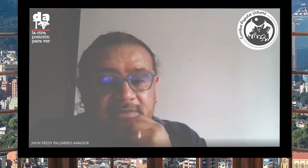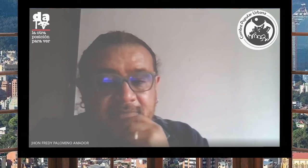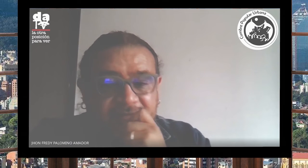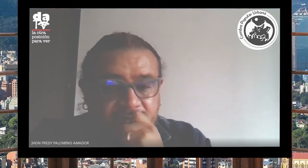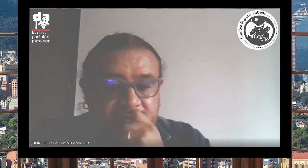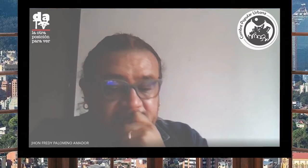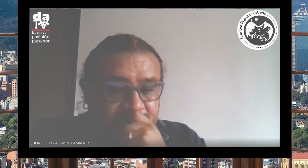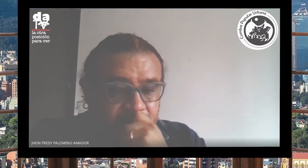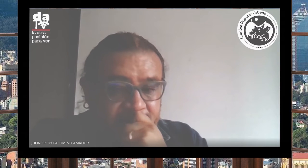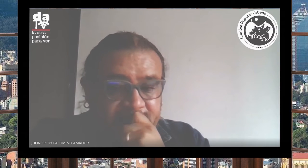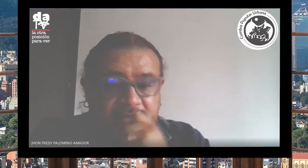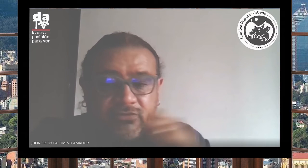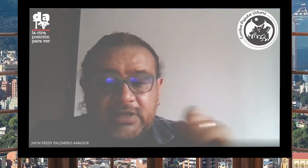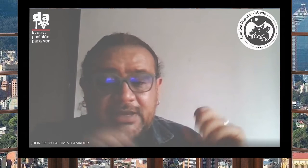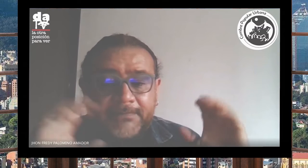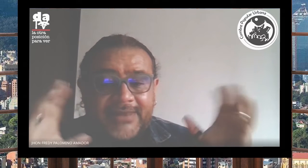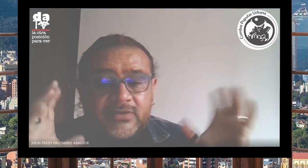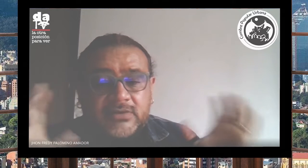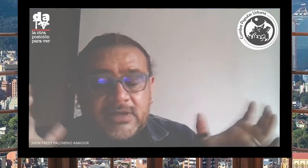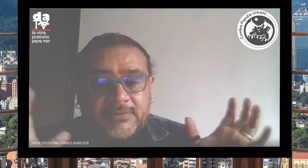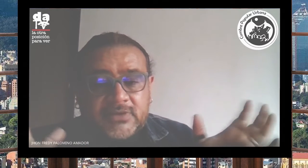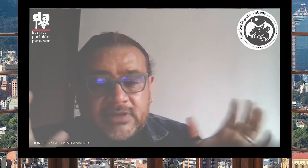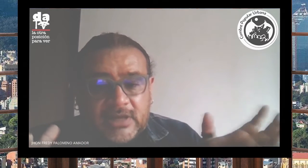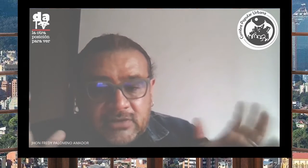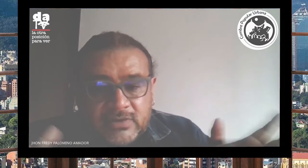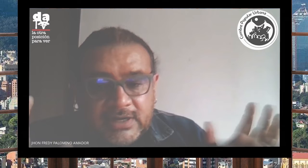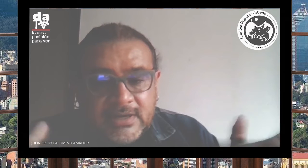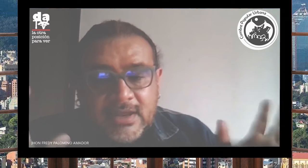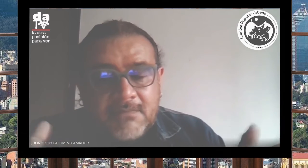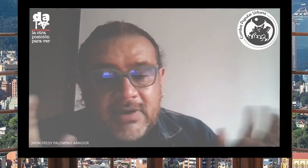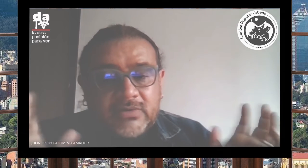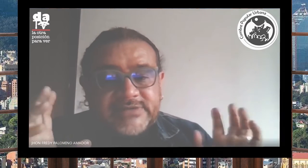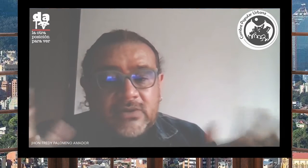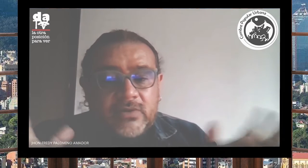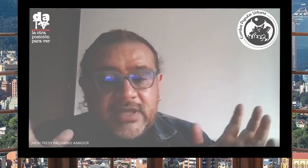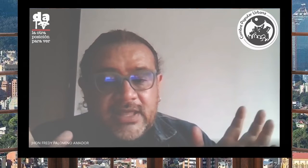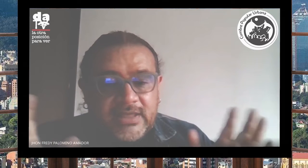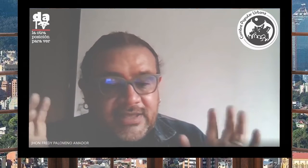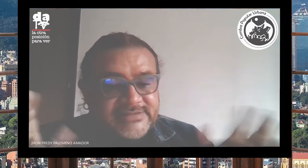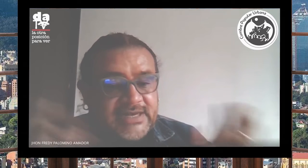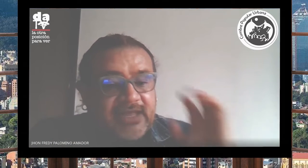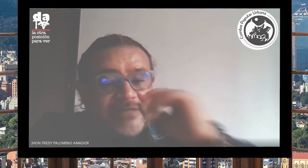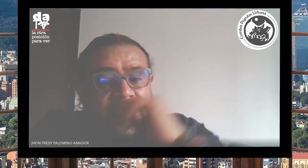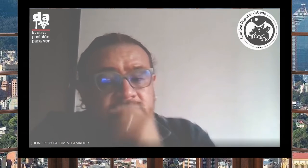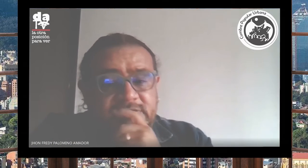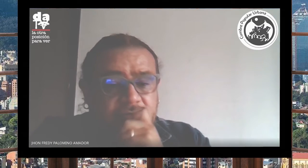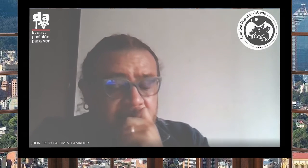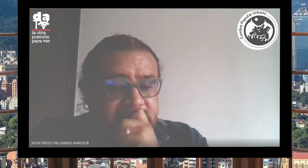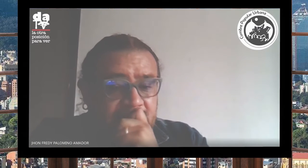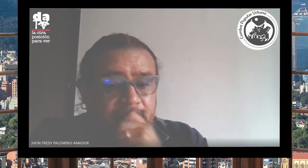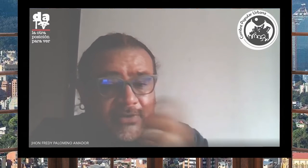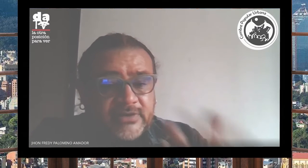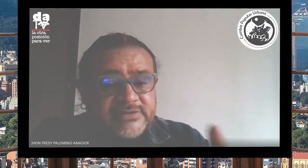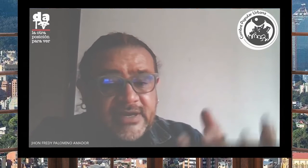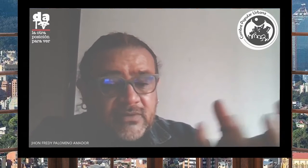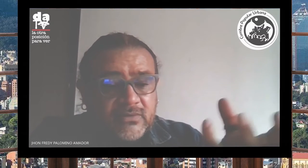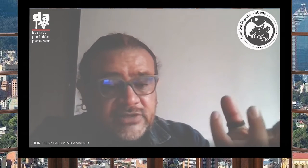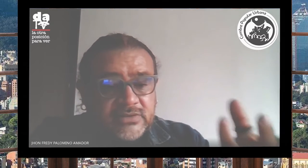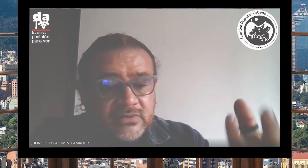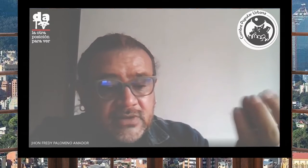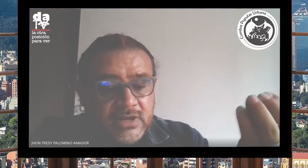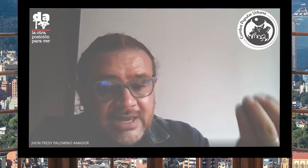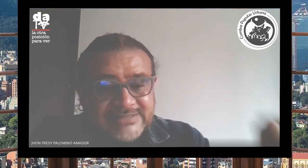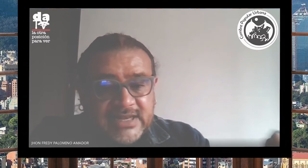críticas más fuertes que sumerse a ellos, o que el plan de ordenamiento territorial bajo esa lógica estaría descontextualizado porque no está